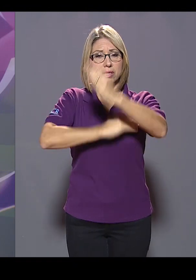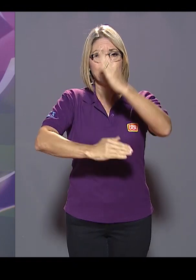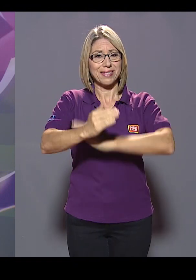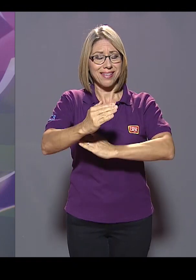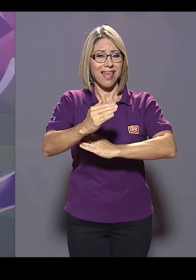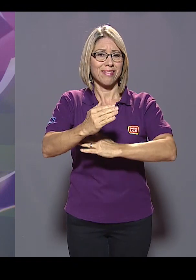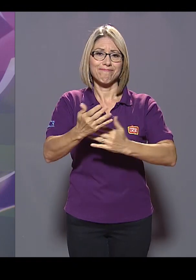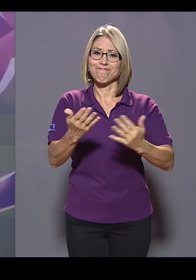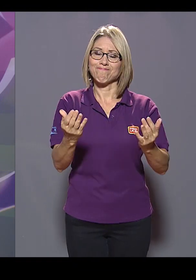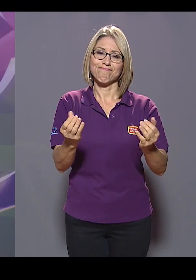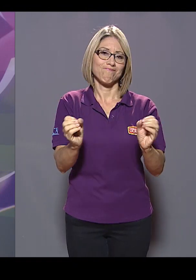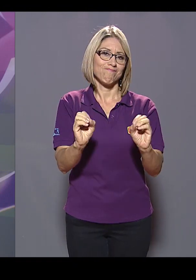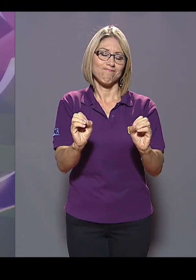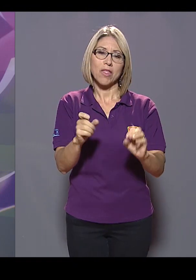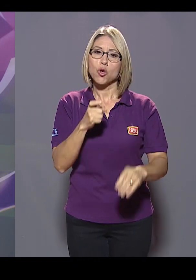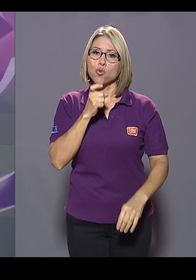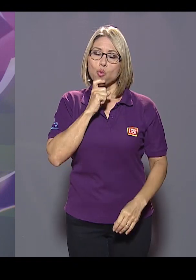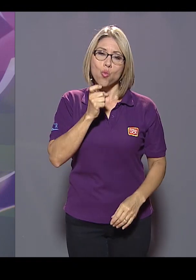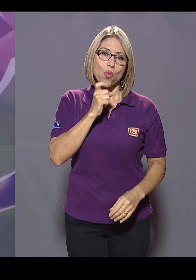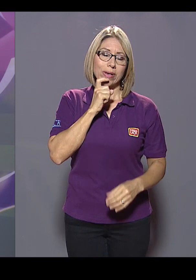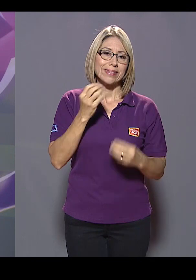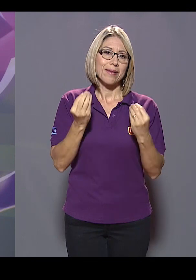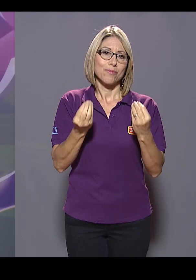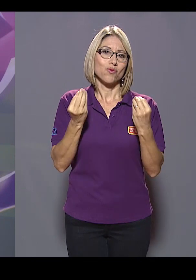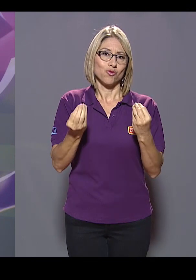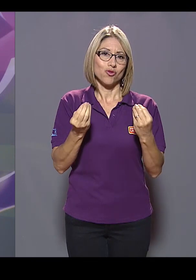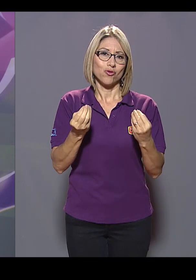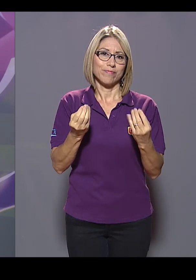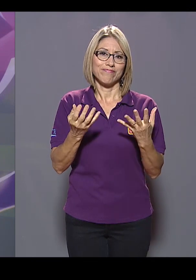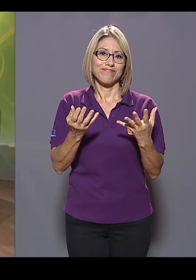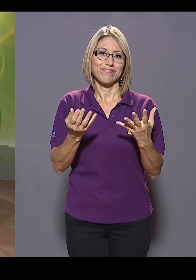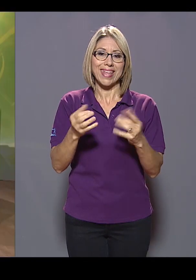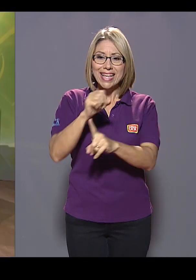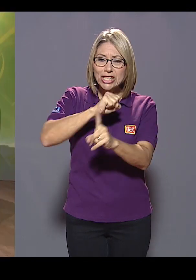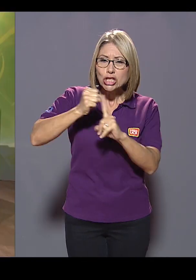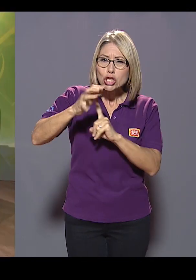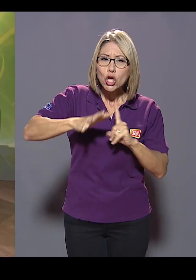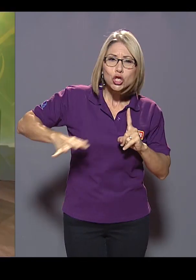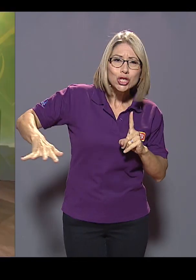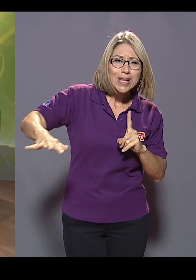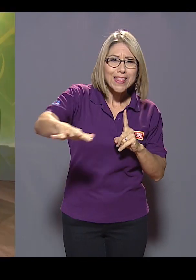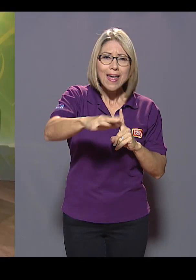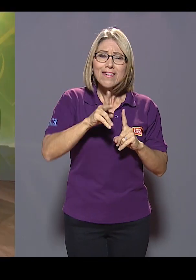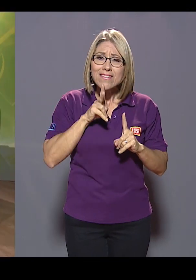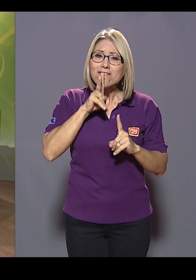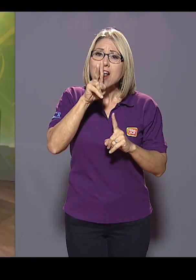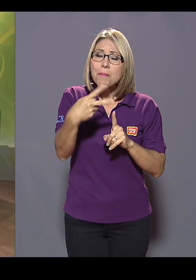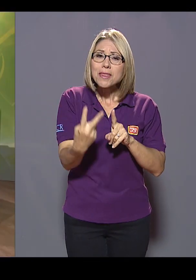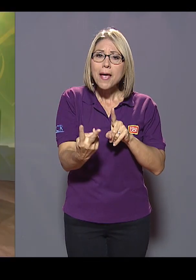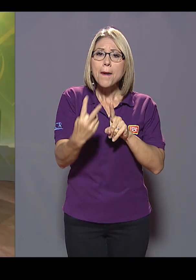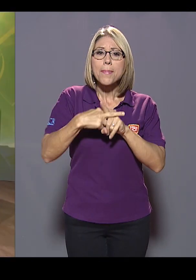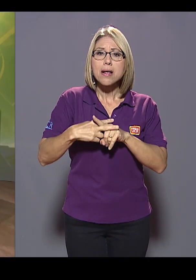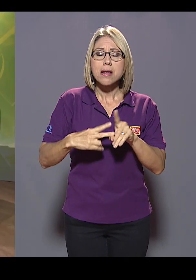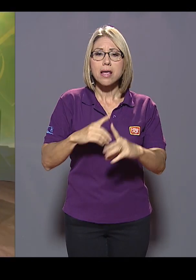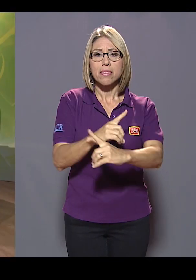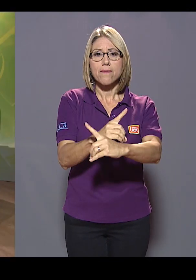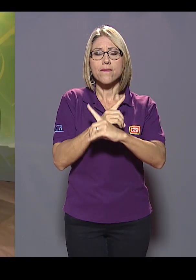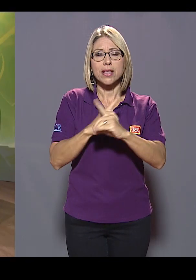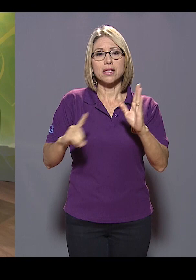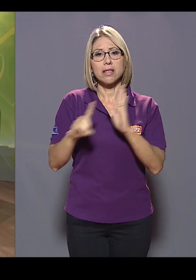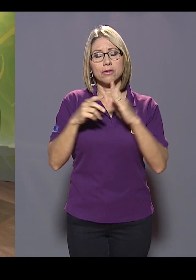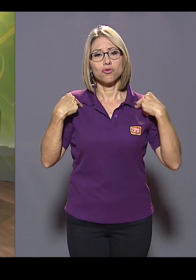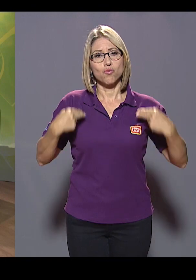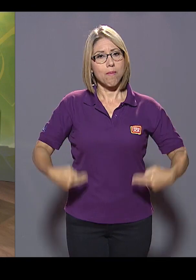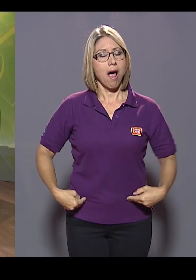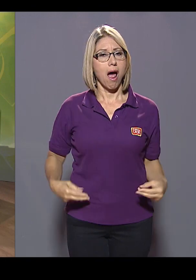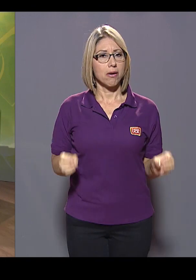mucho realmente que el conjunto de la sociedad aplique la defensa de los derechos humanos